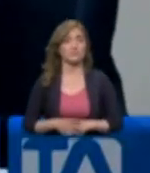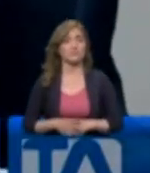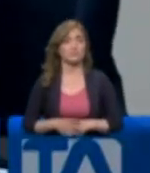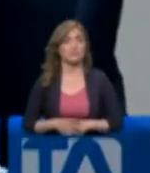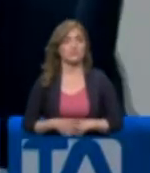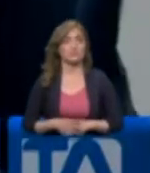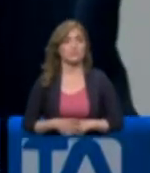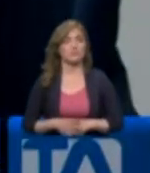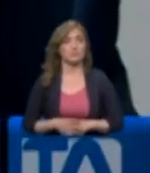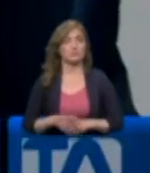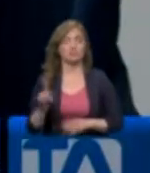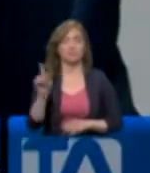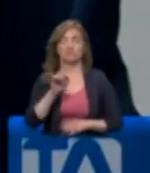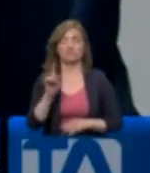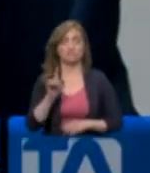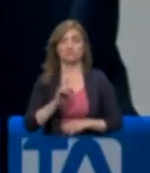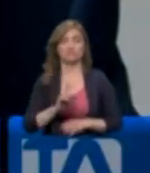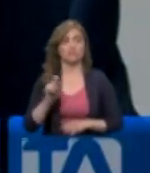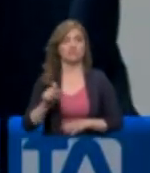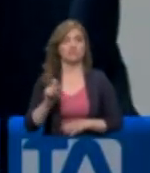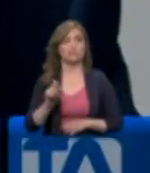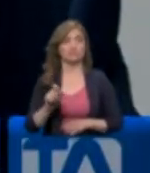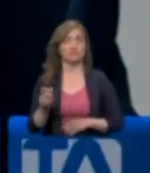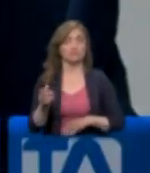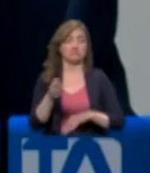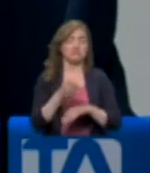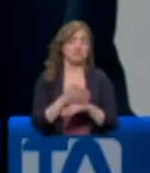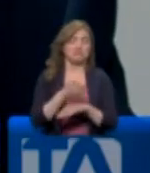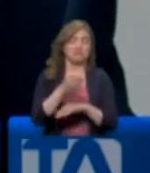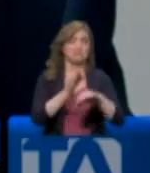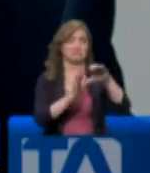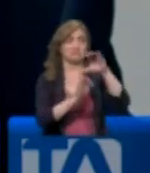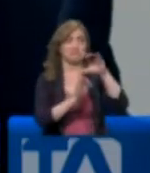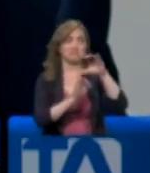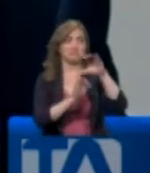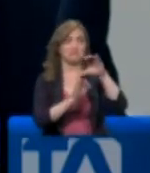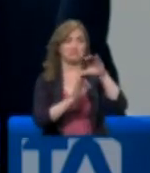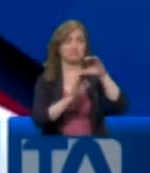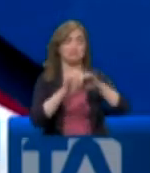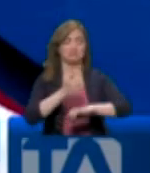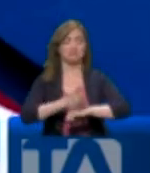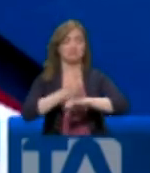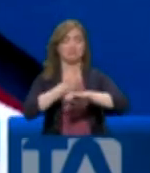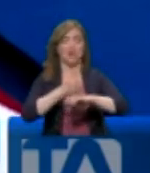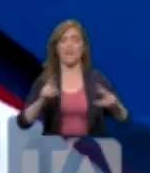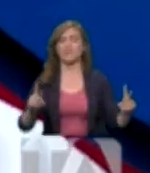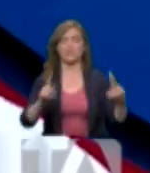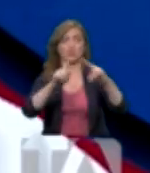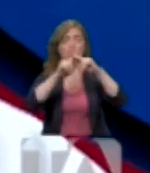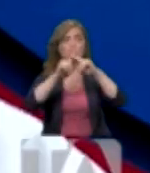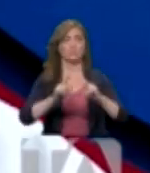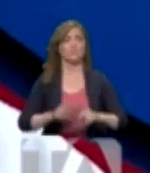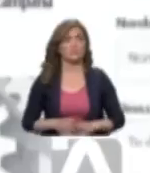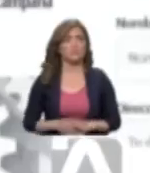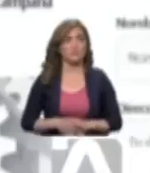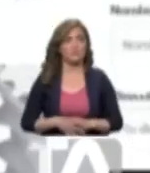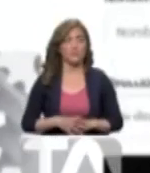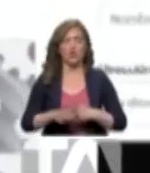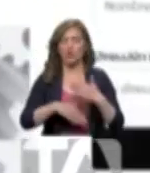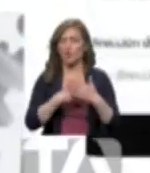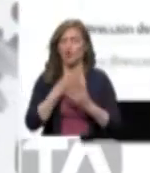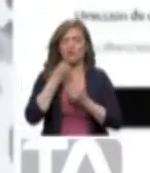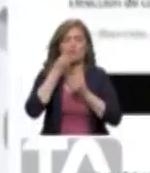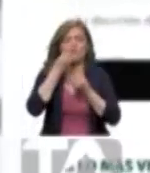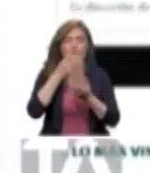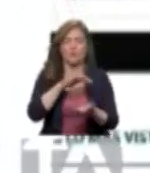blindarnos de nada. Era un órgano que tenía facultades extraordinarias. Aseguraron además que han enviado toda la información